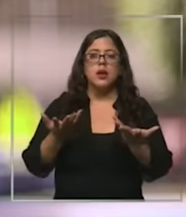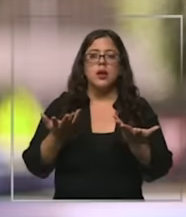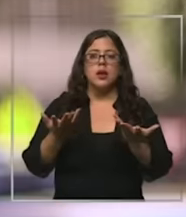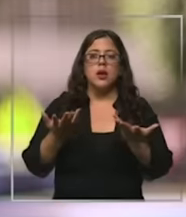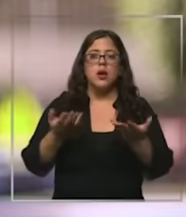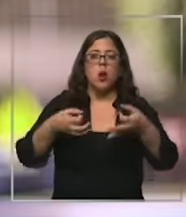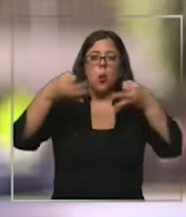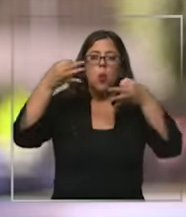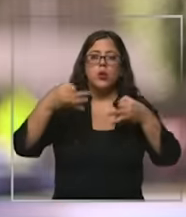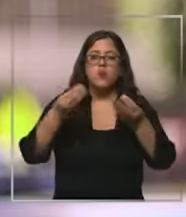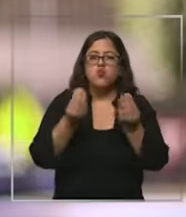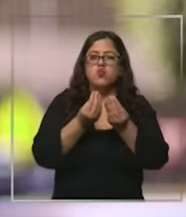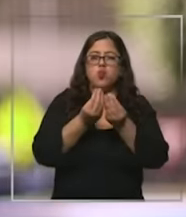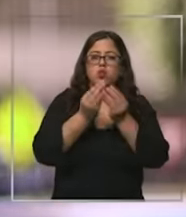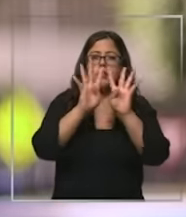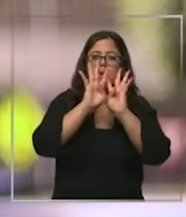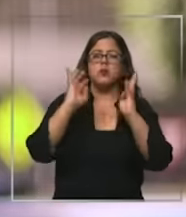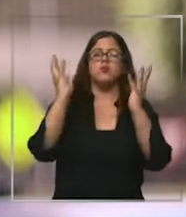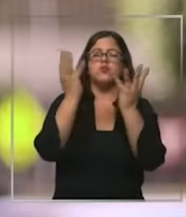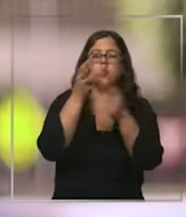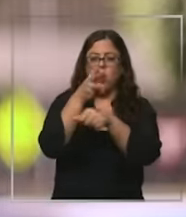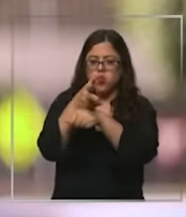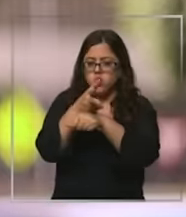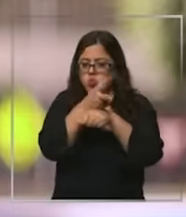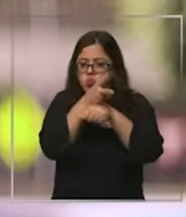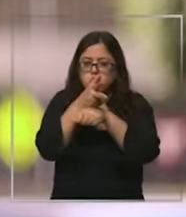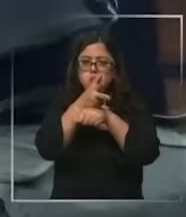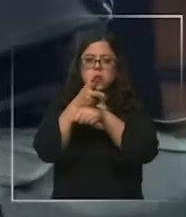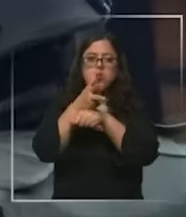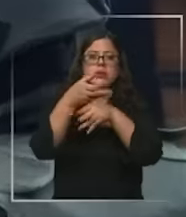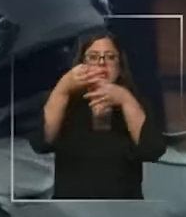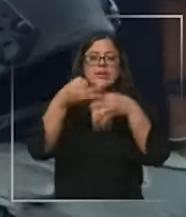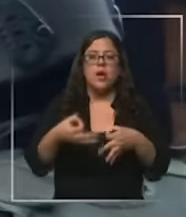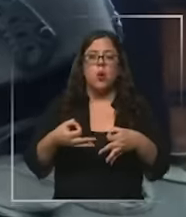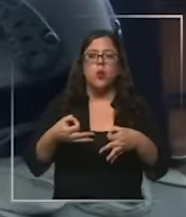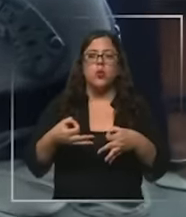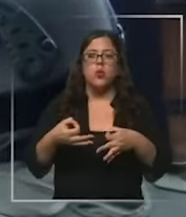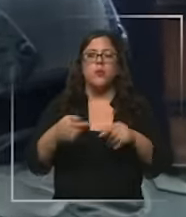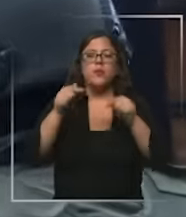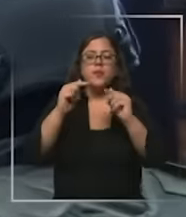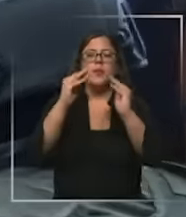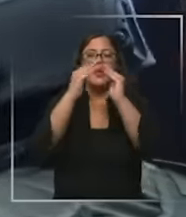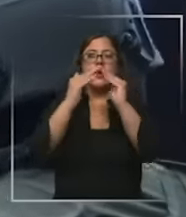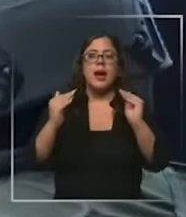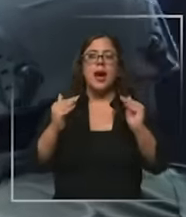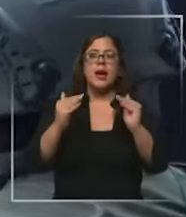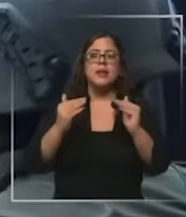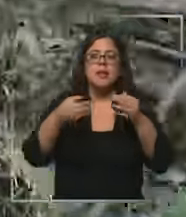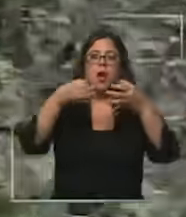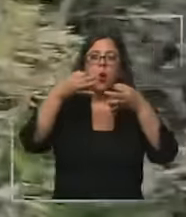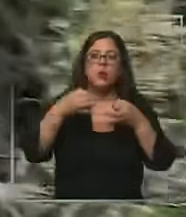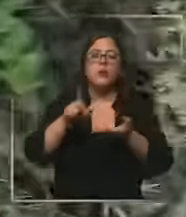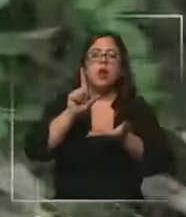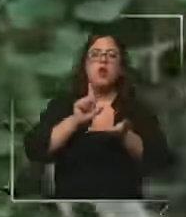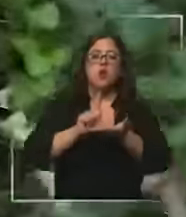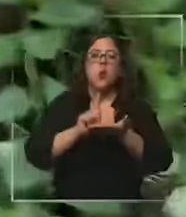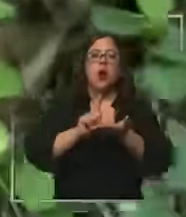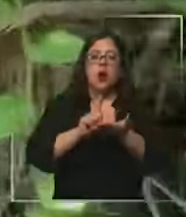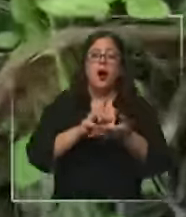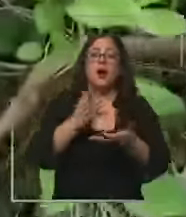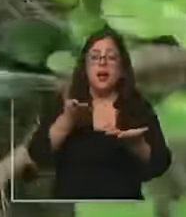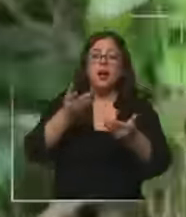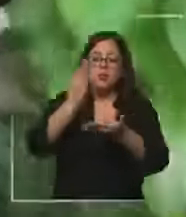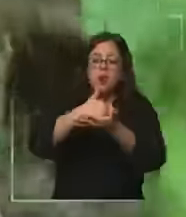principalmente con seguridad, un circuito cerrado de vigilancia a través de cámaras. Eso es la vivienda que era el centro de operaciones, desde